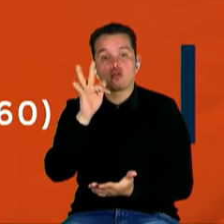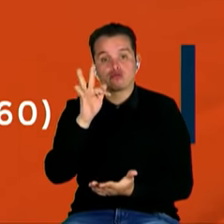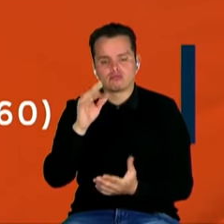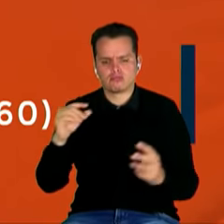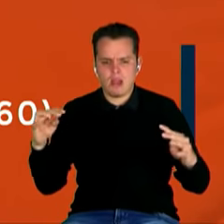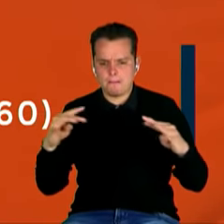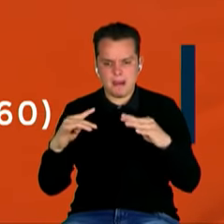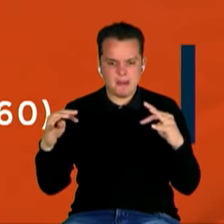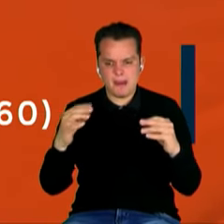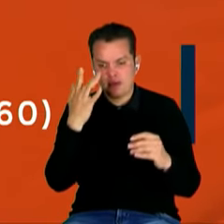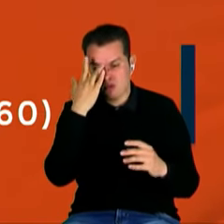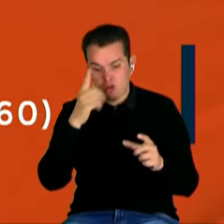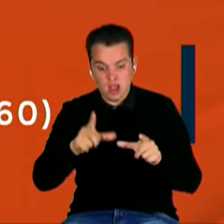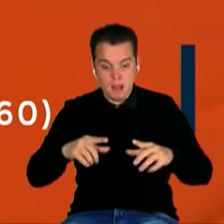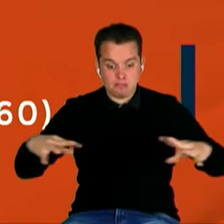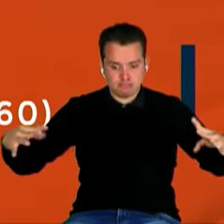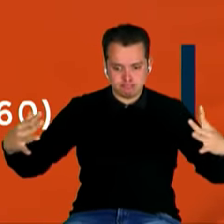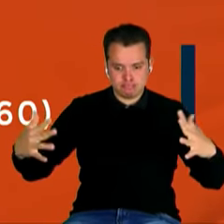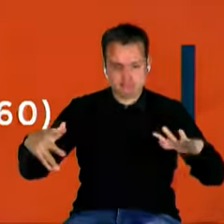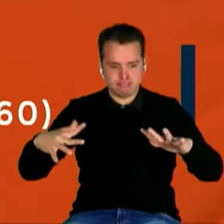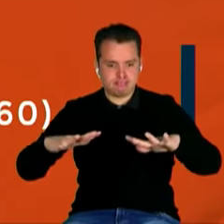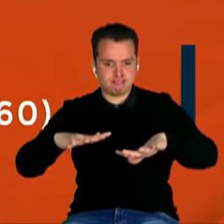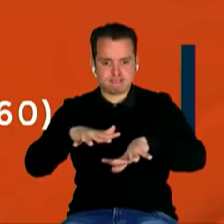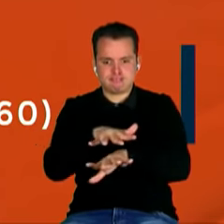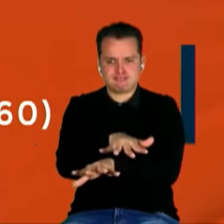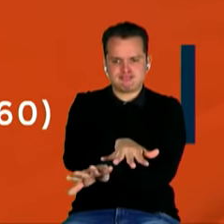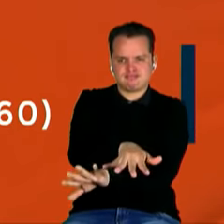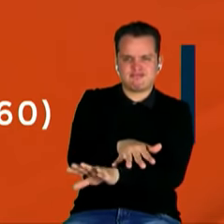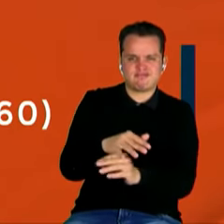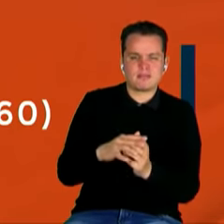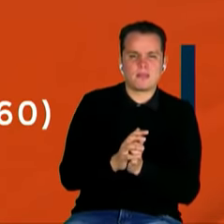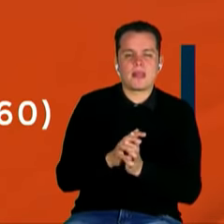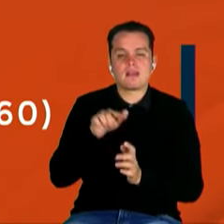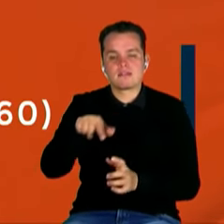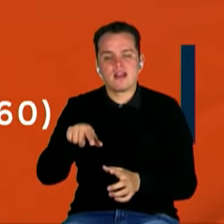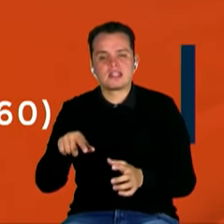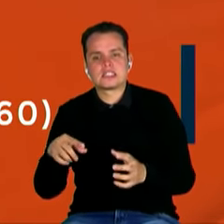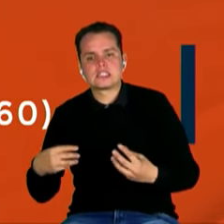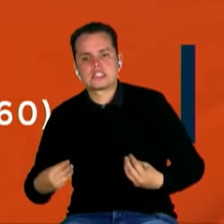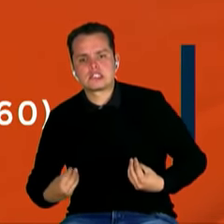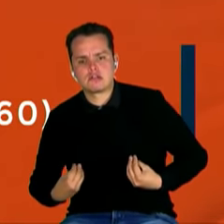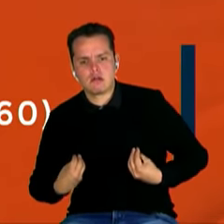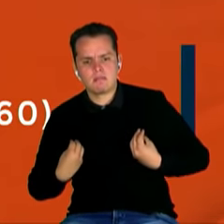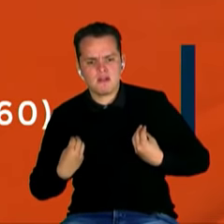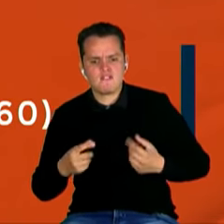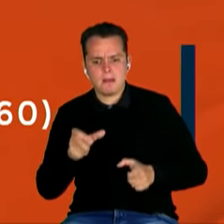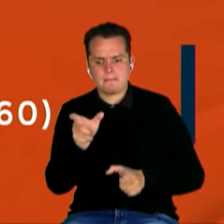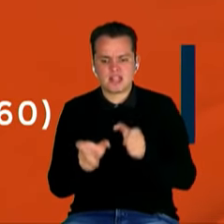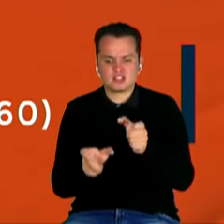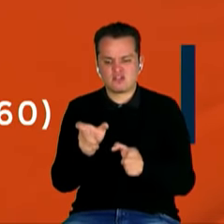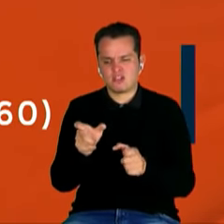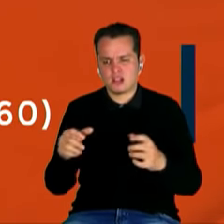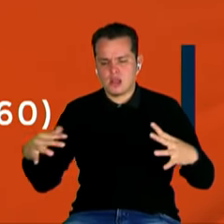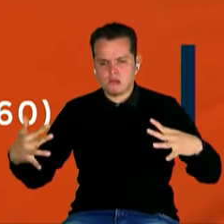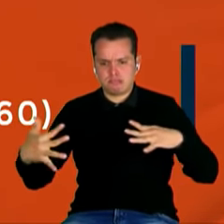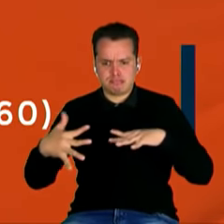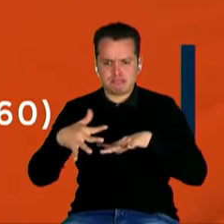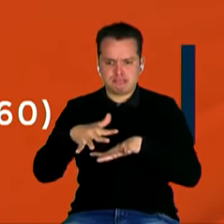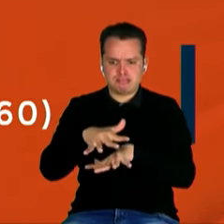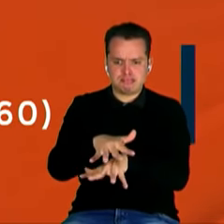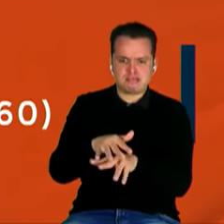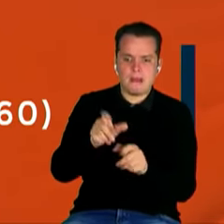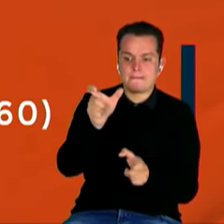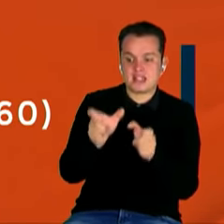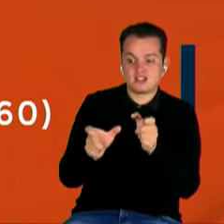que en aquella tierra habitaban cananeos y fereceos en el mismo lugar. Así que tras los ganados de Lot,